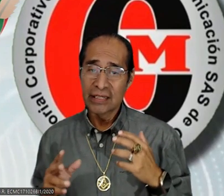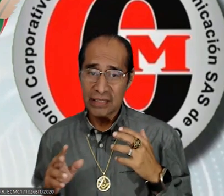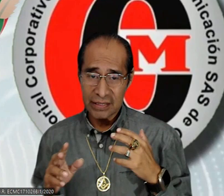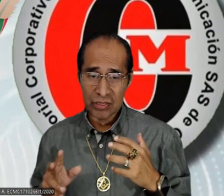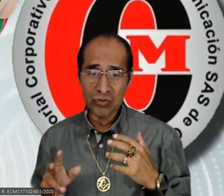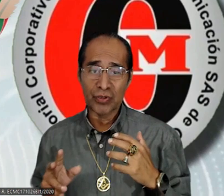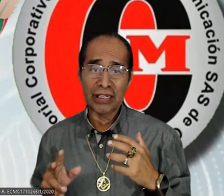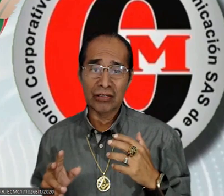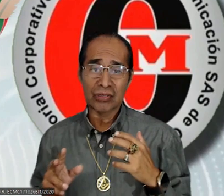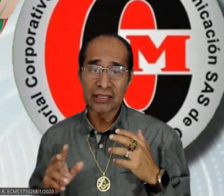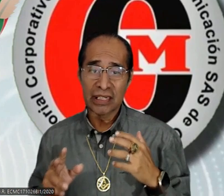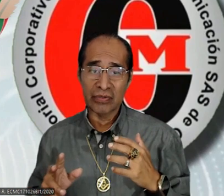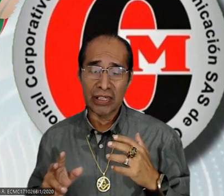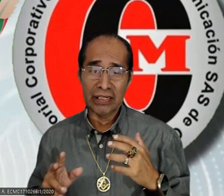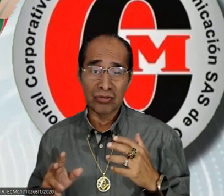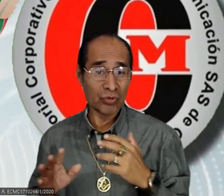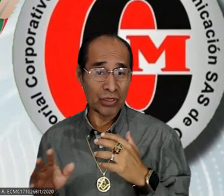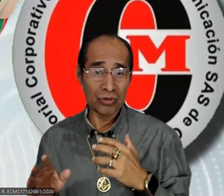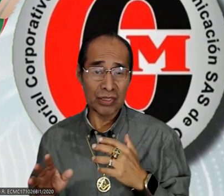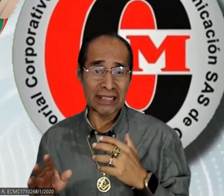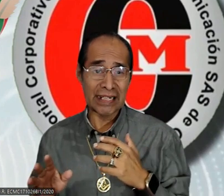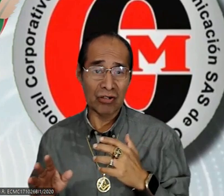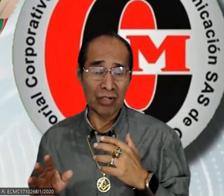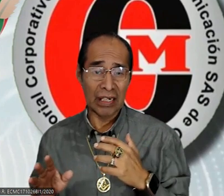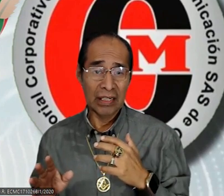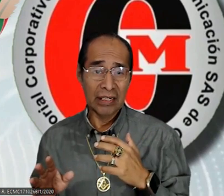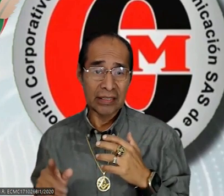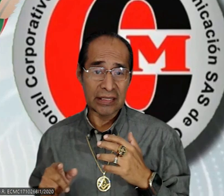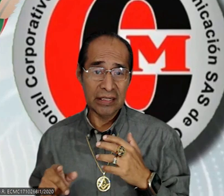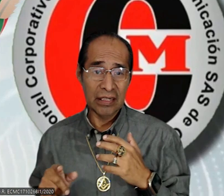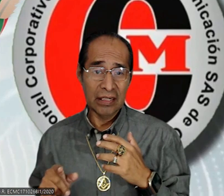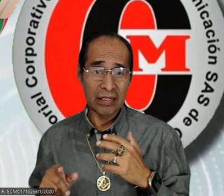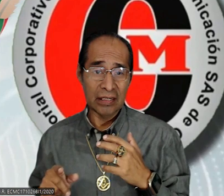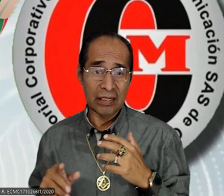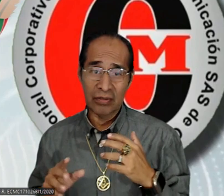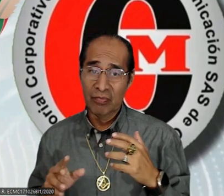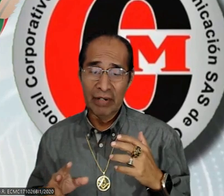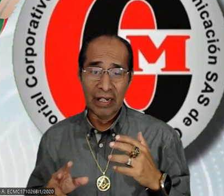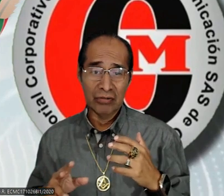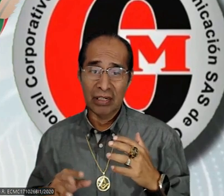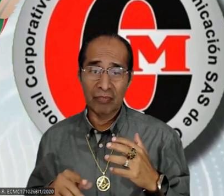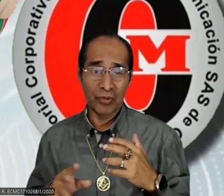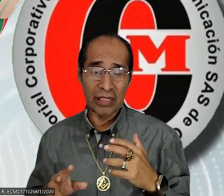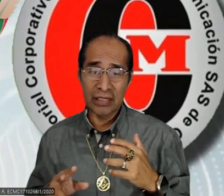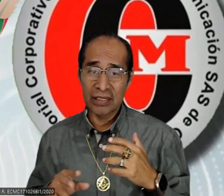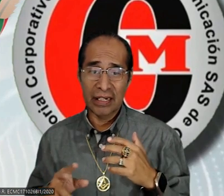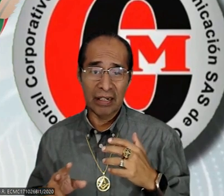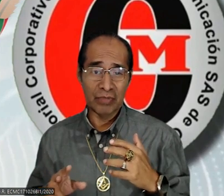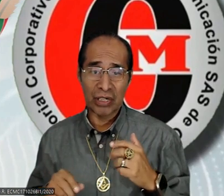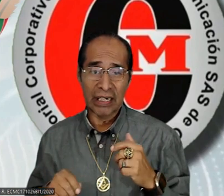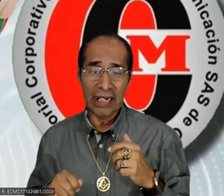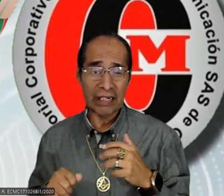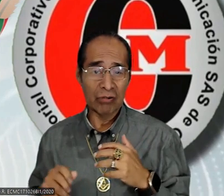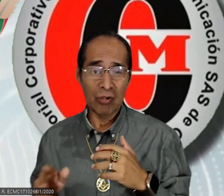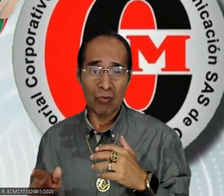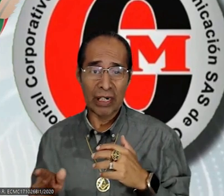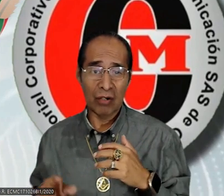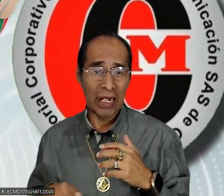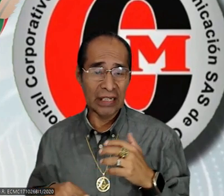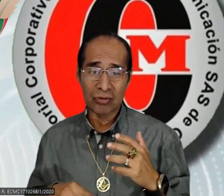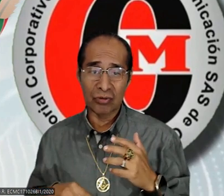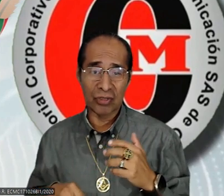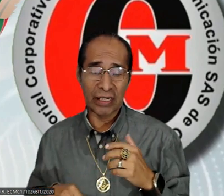así. Se está sufriendo, se está viviendo, sobre todo en Sinaloa, sí, y va bajando por allí a Michoacán y